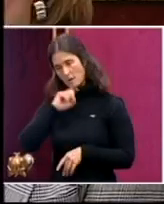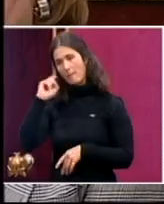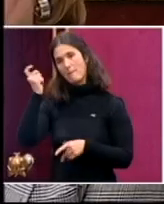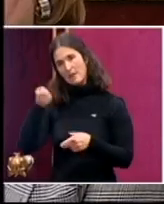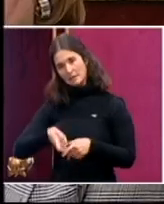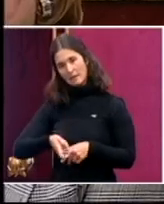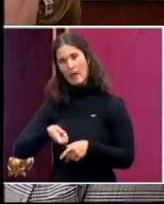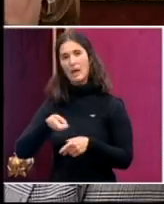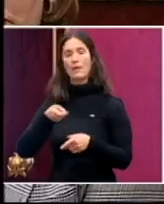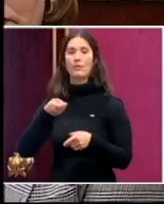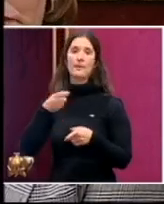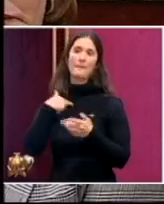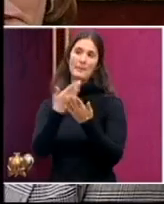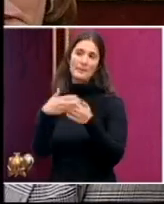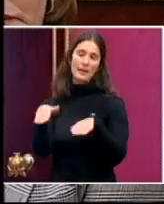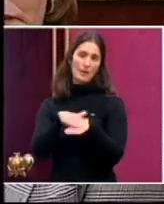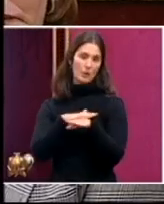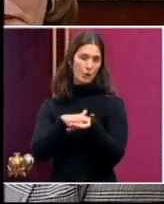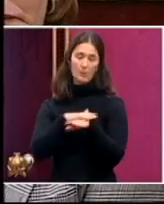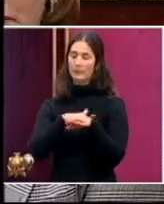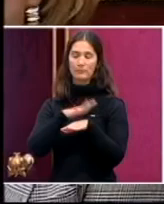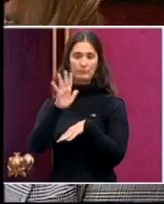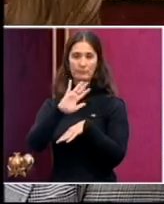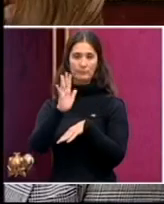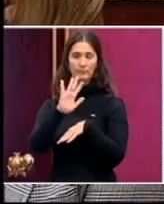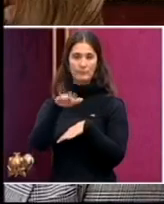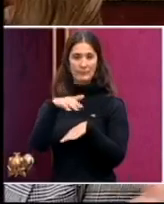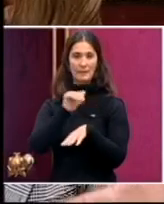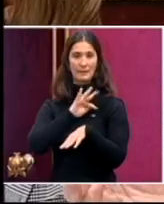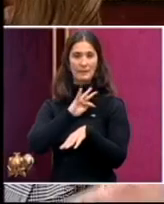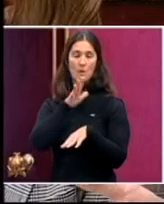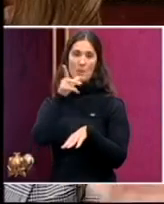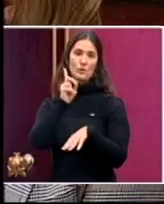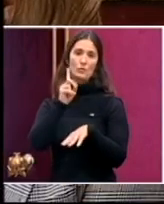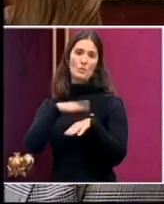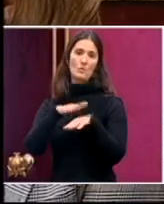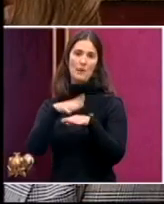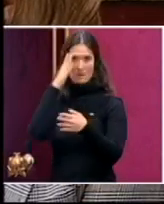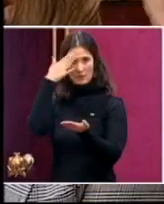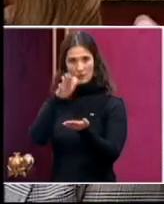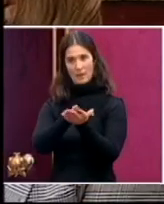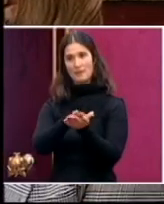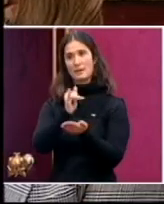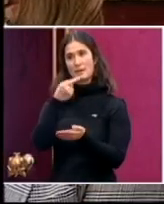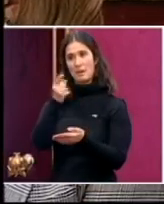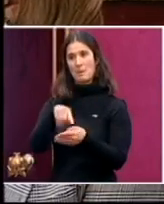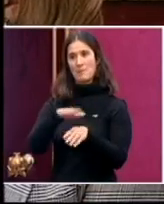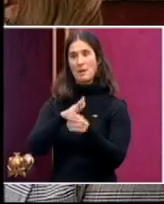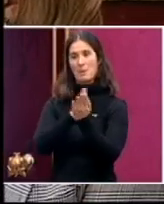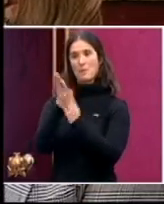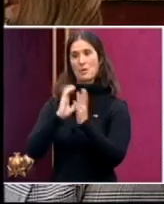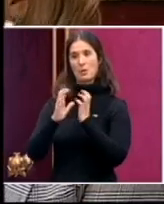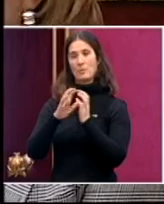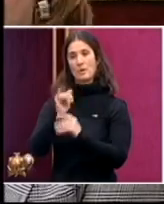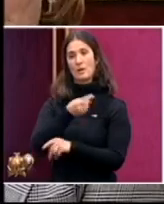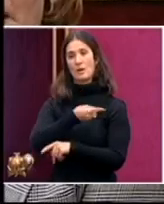verdad le pido disculpas especialmente al secretario, pero no solo para la constancia en esta, sino también para a través de los medios de comunicación, que hay